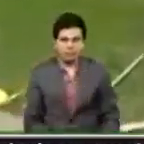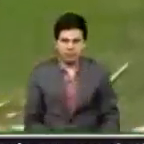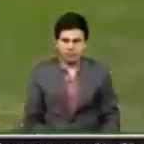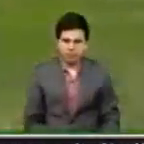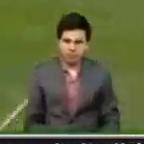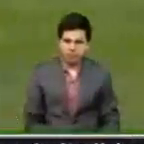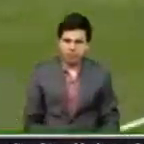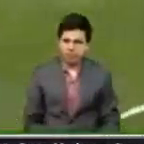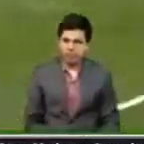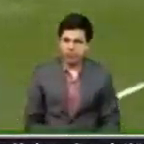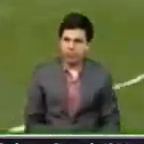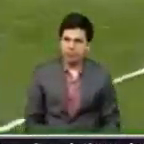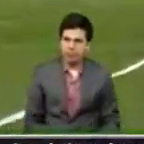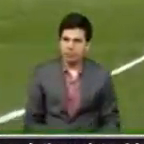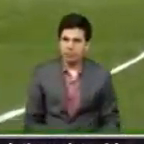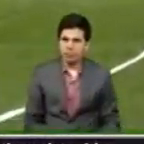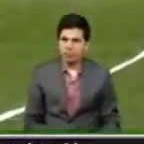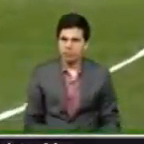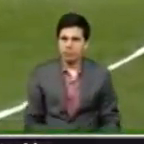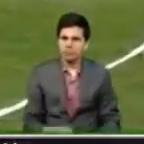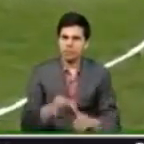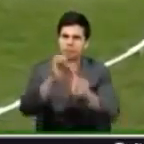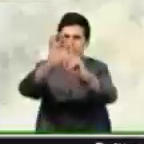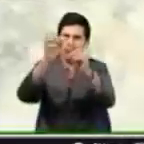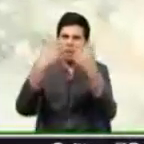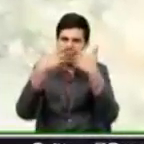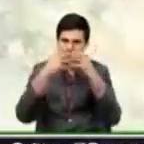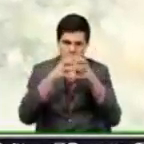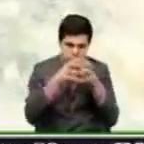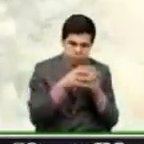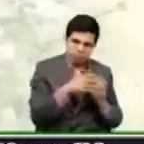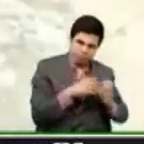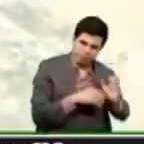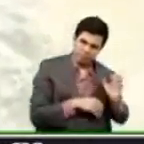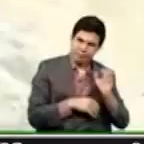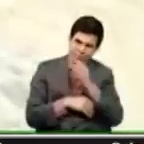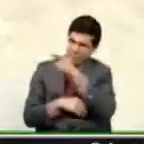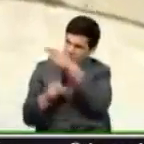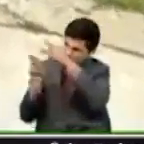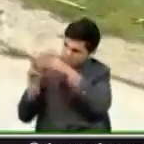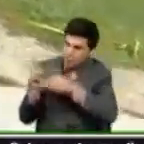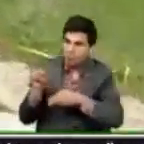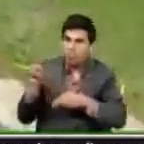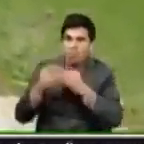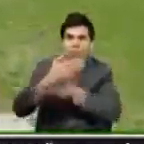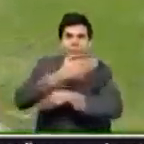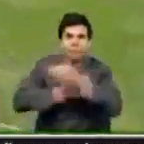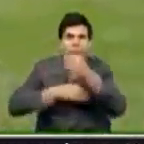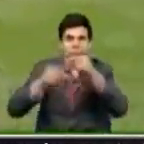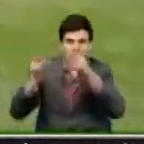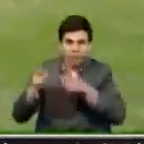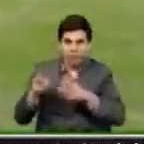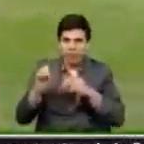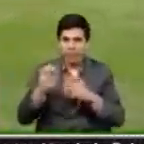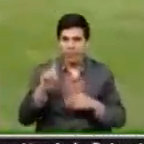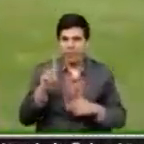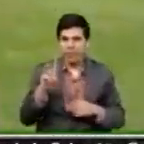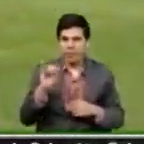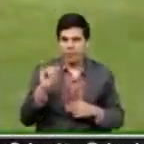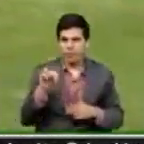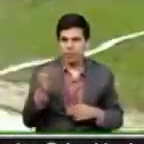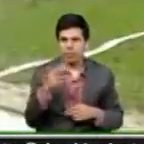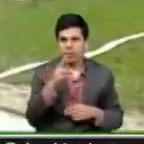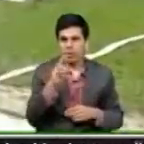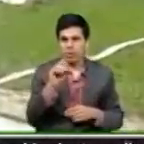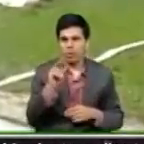Motivado por ser el actual dueño del récord panamericano en impulsión de bala, el atleta paralímpico santandereano Edwin Rodríguez González realiza sus